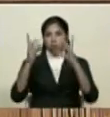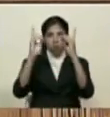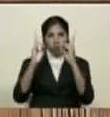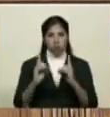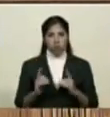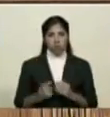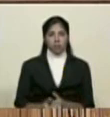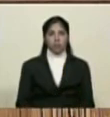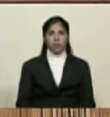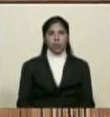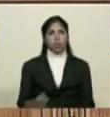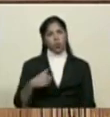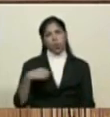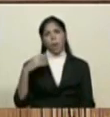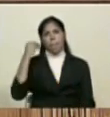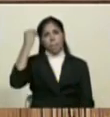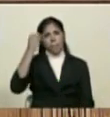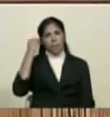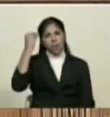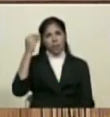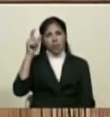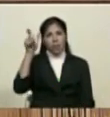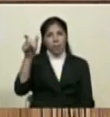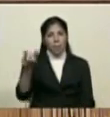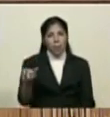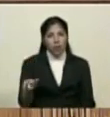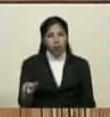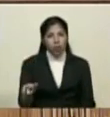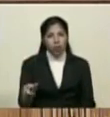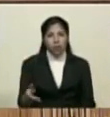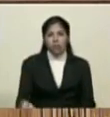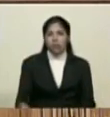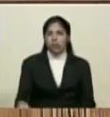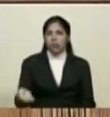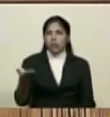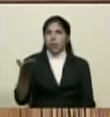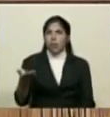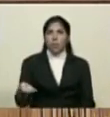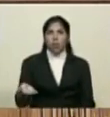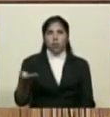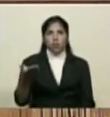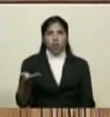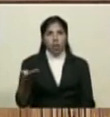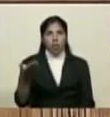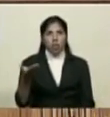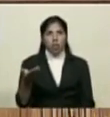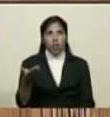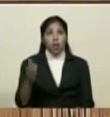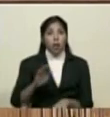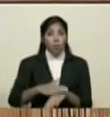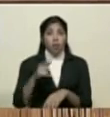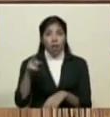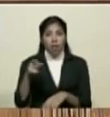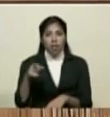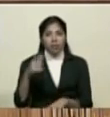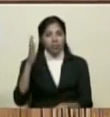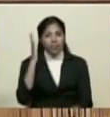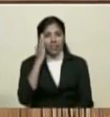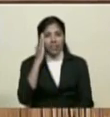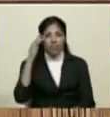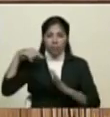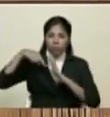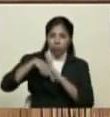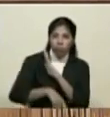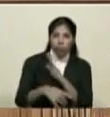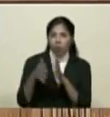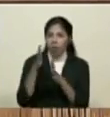yo pienso que esta figura es clave, esta persona que he mencionado, para que devele realmente lo que allí